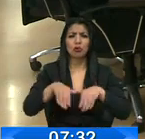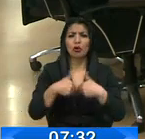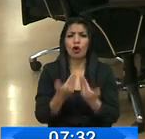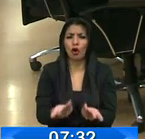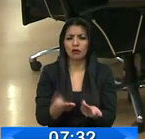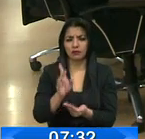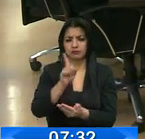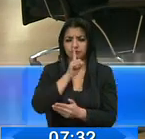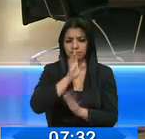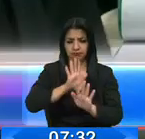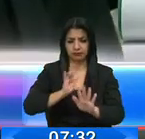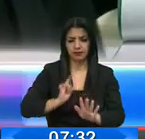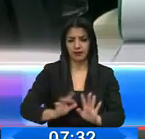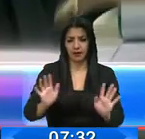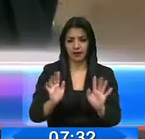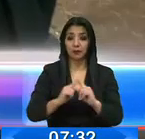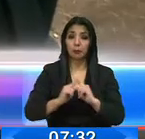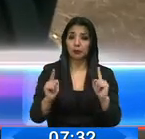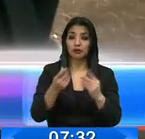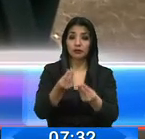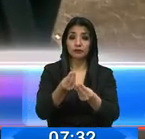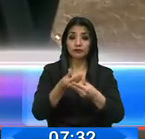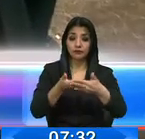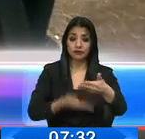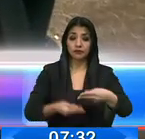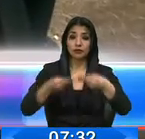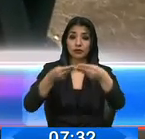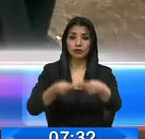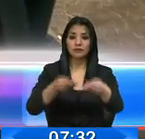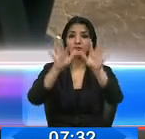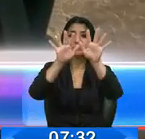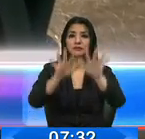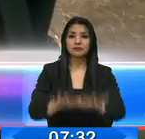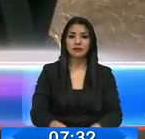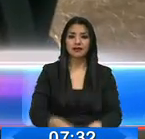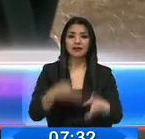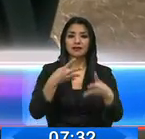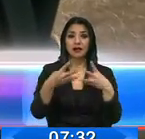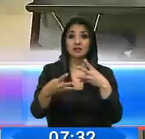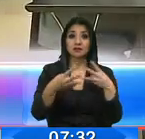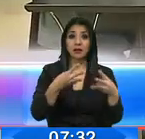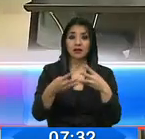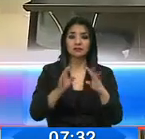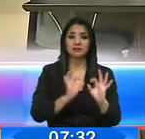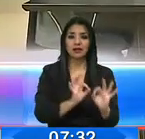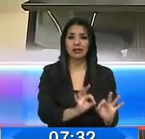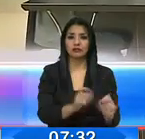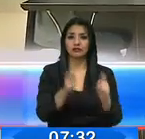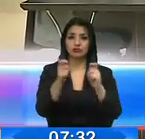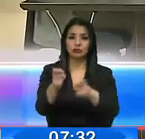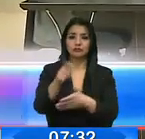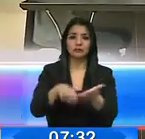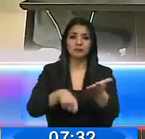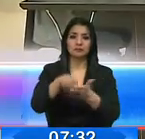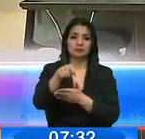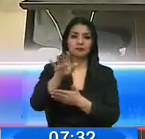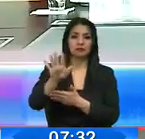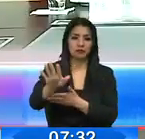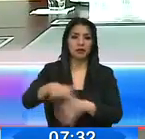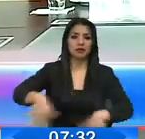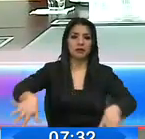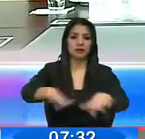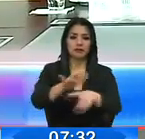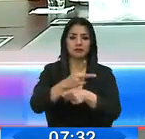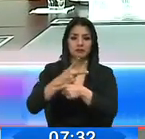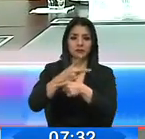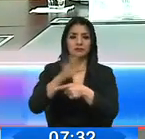habrían identificado, añadió que los informes por parte de la Secretaría de Transparencia están listos para ser aprobados por parte del Pleno del Consejo